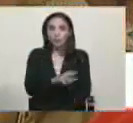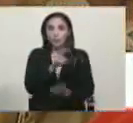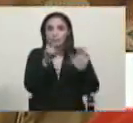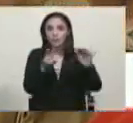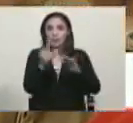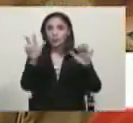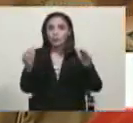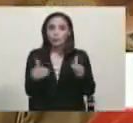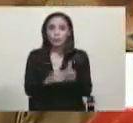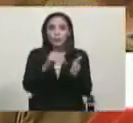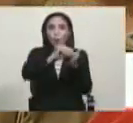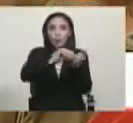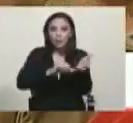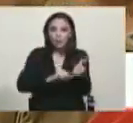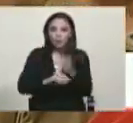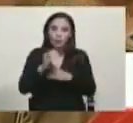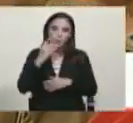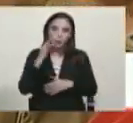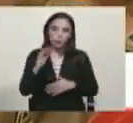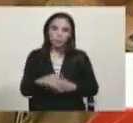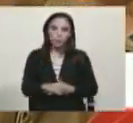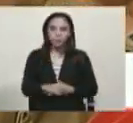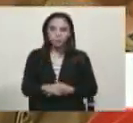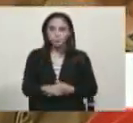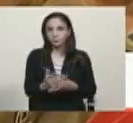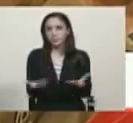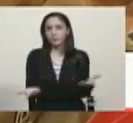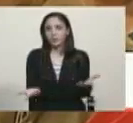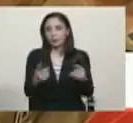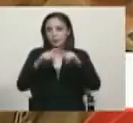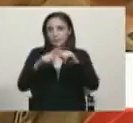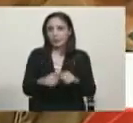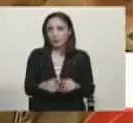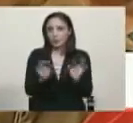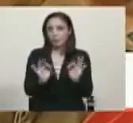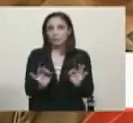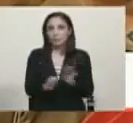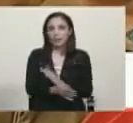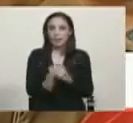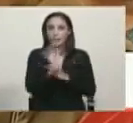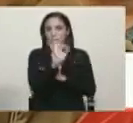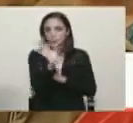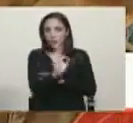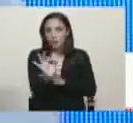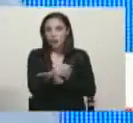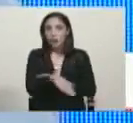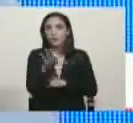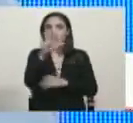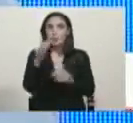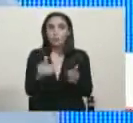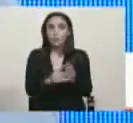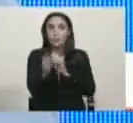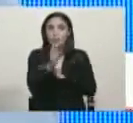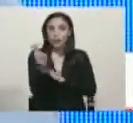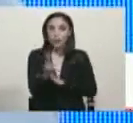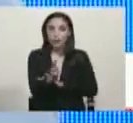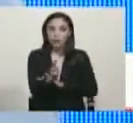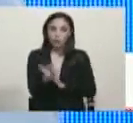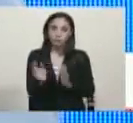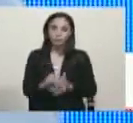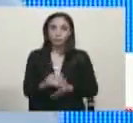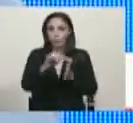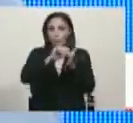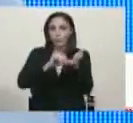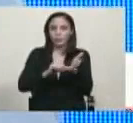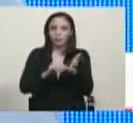4.578.000 intervenciones quirúrgicas, que nos podría dar un promedio de $5.000 por intervención